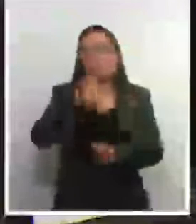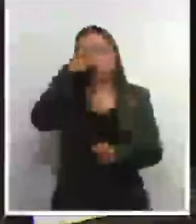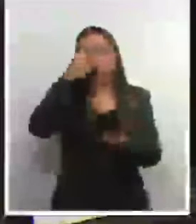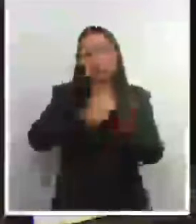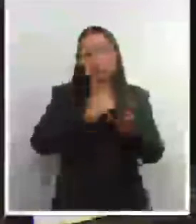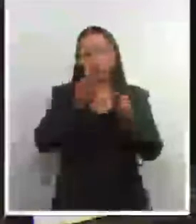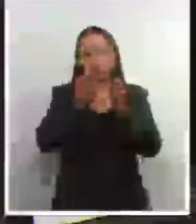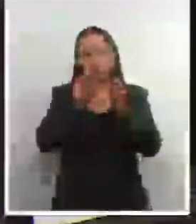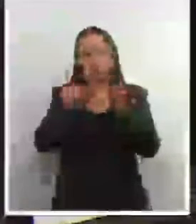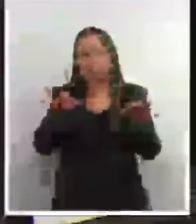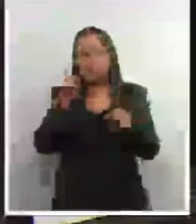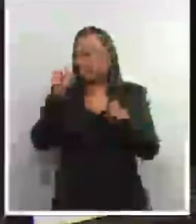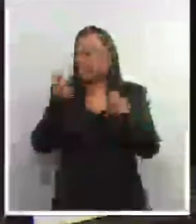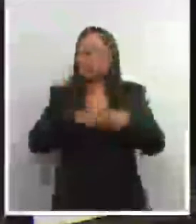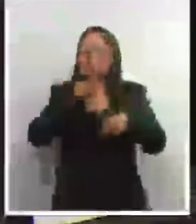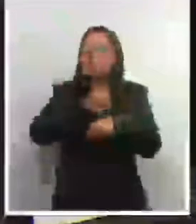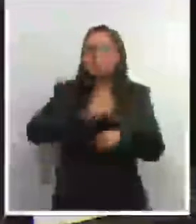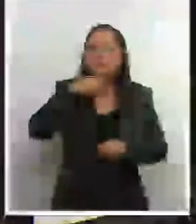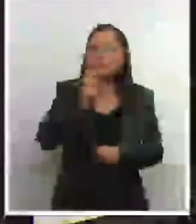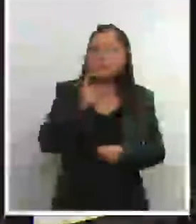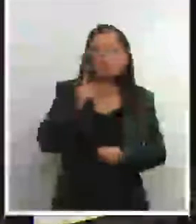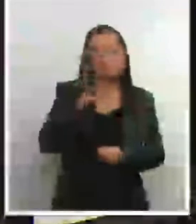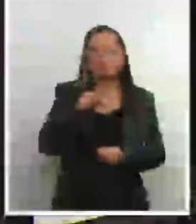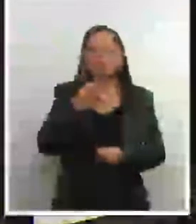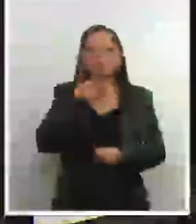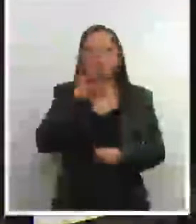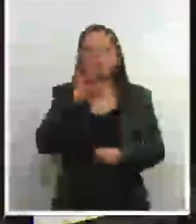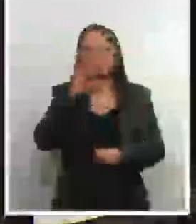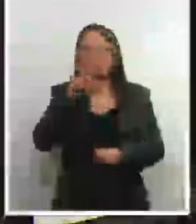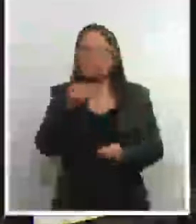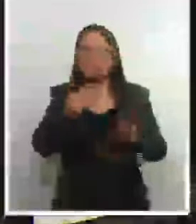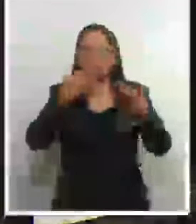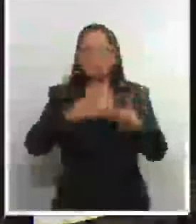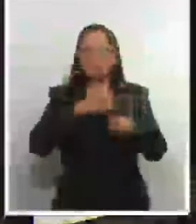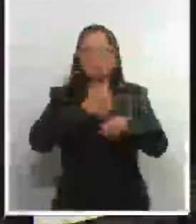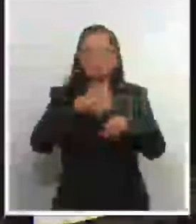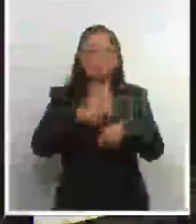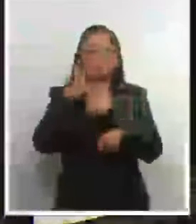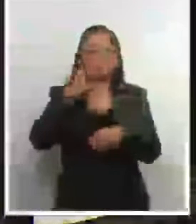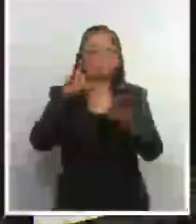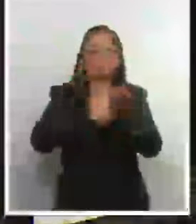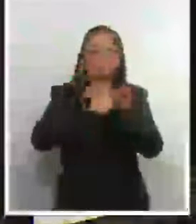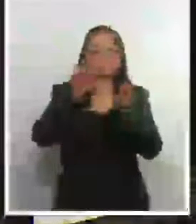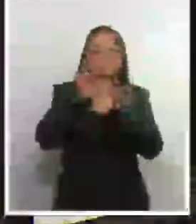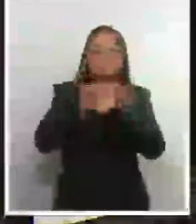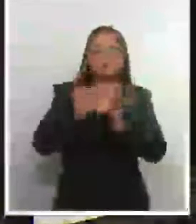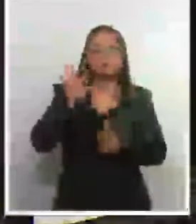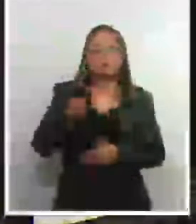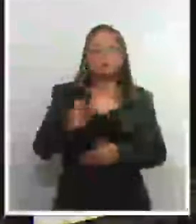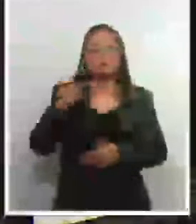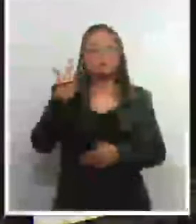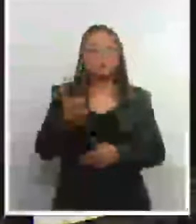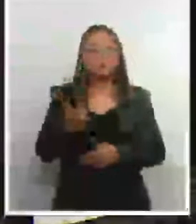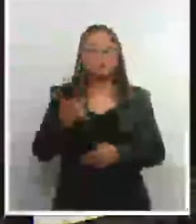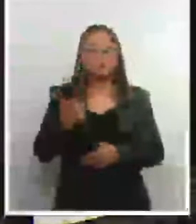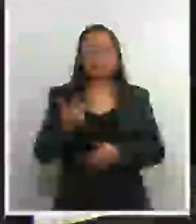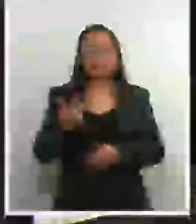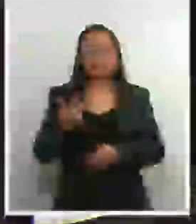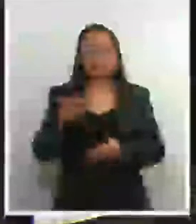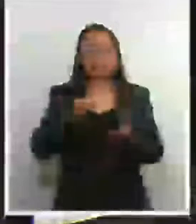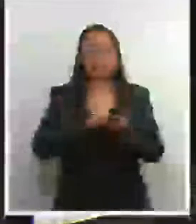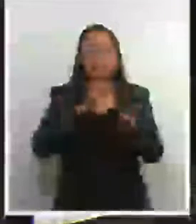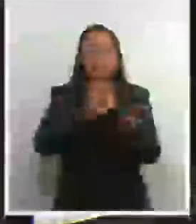que parece menor, pero no lo es. Dice el numeral 2 del artículo 48,